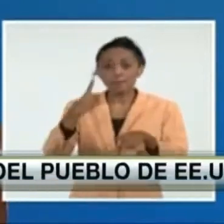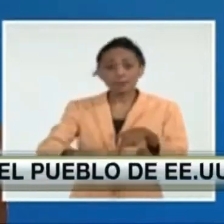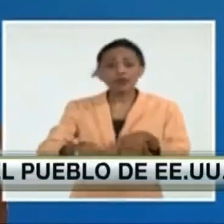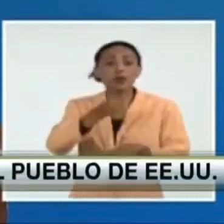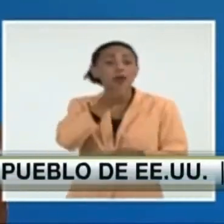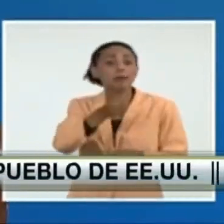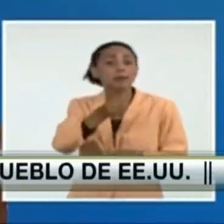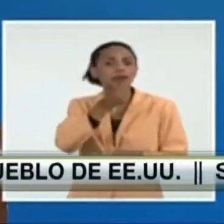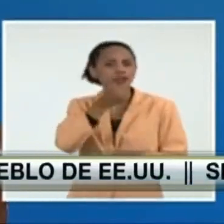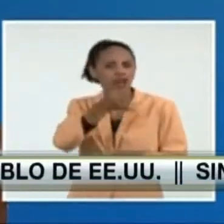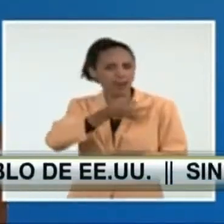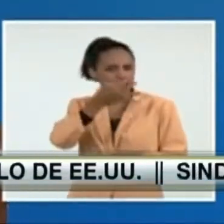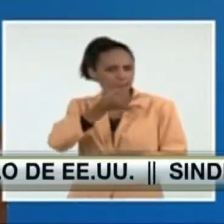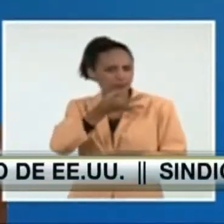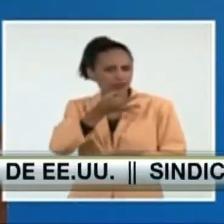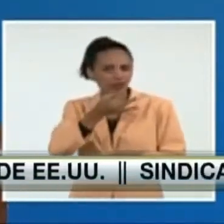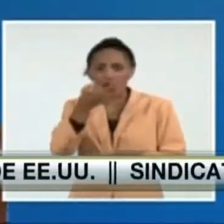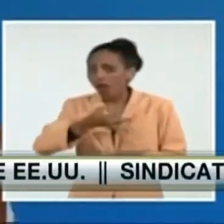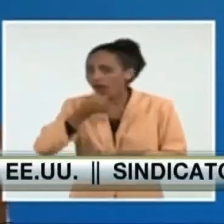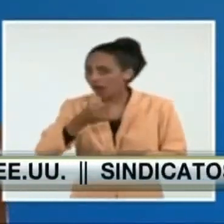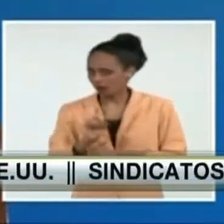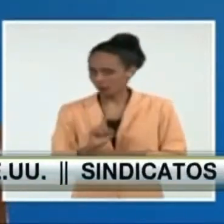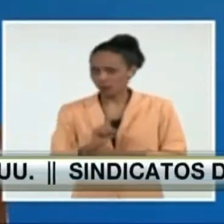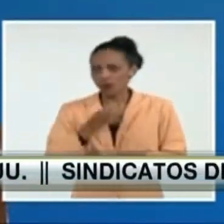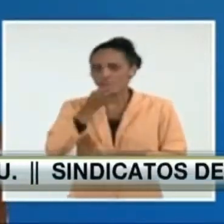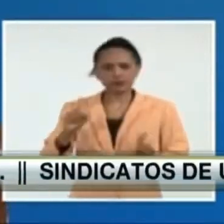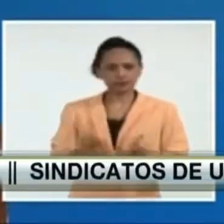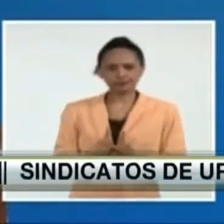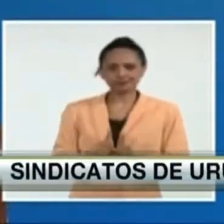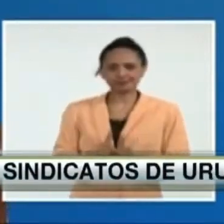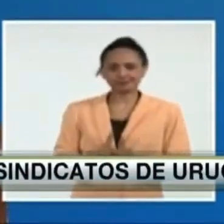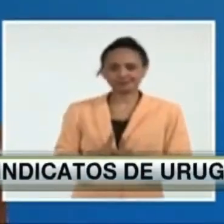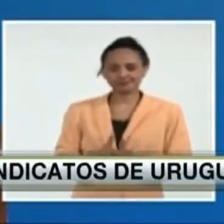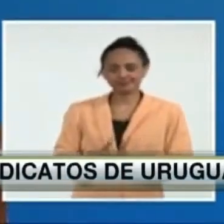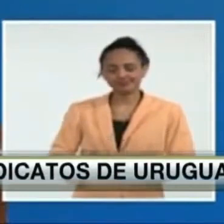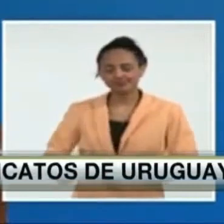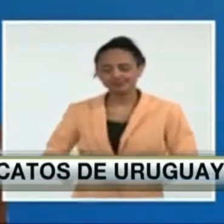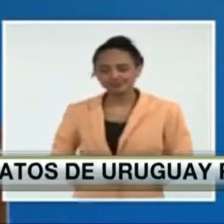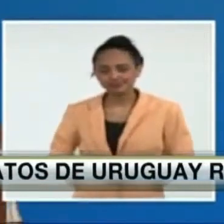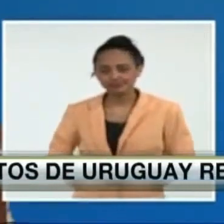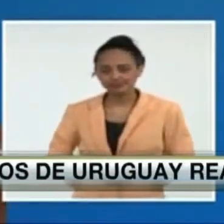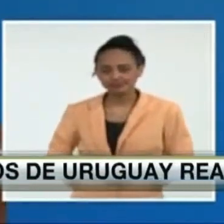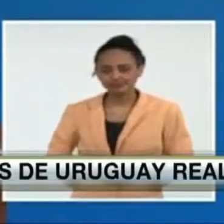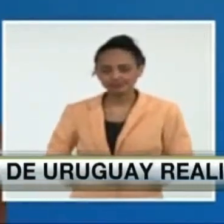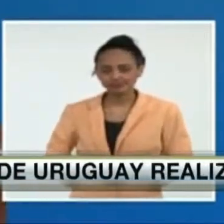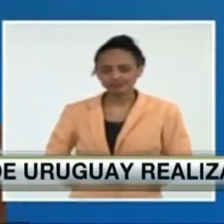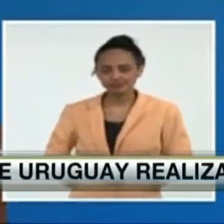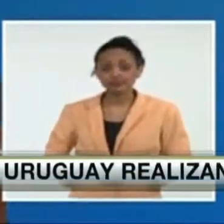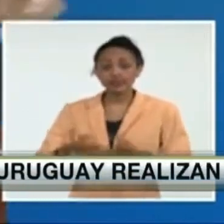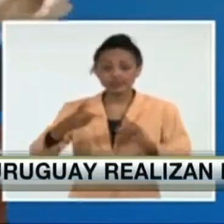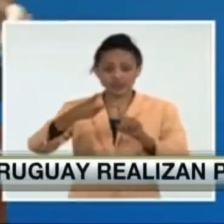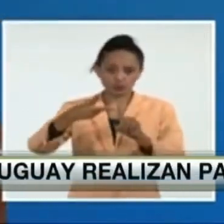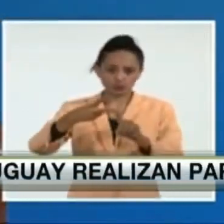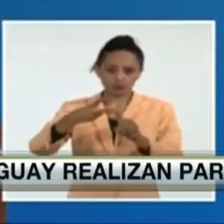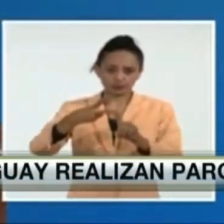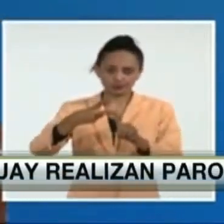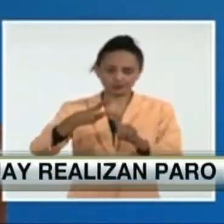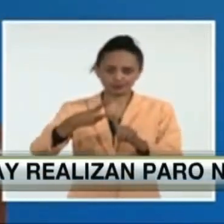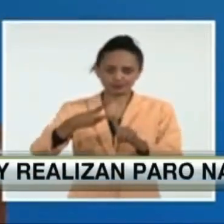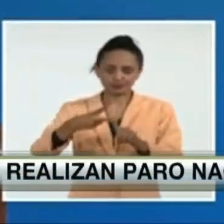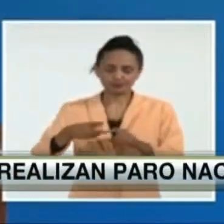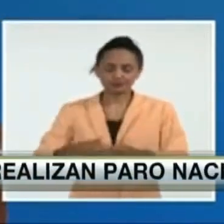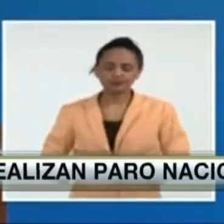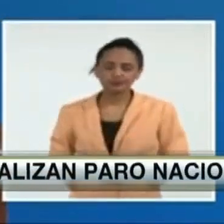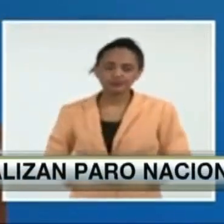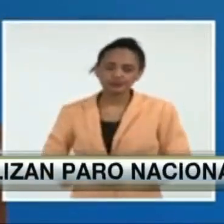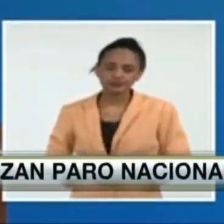mucho de ello. En segundo lugar, emplazo al gobierno de los Estados Unidos y a cualquiera a